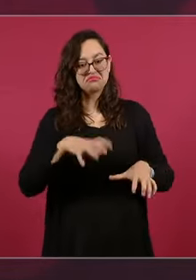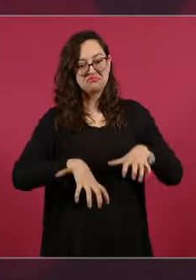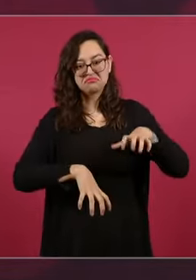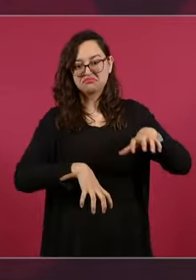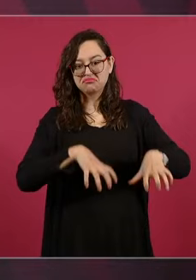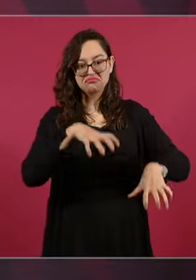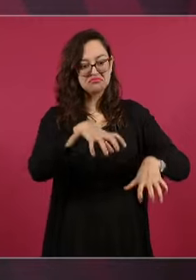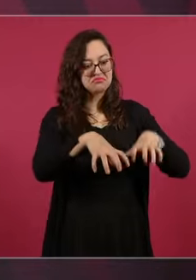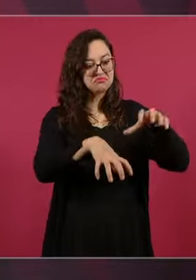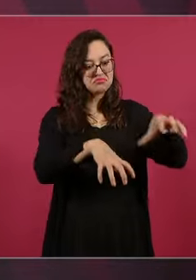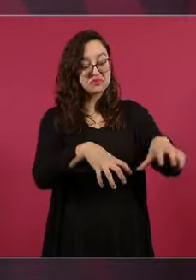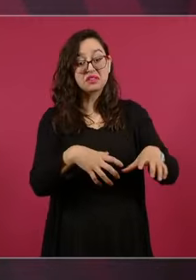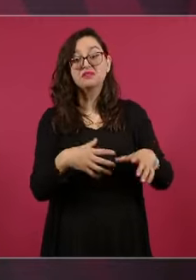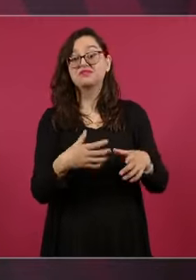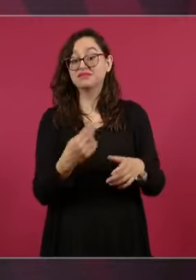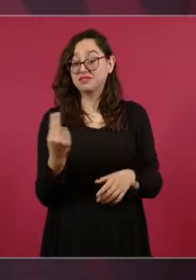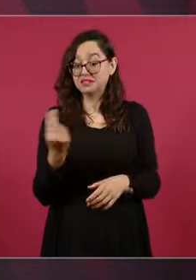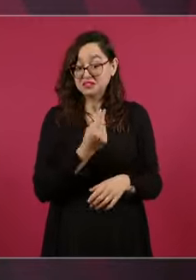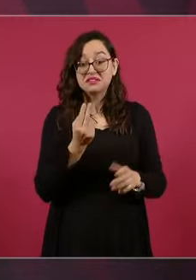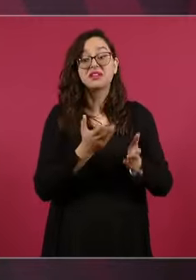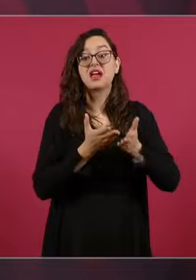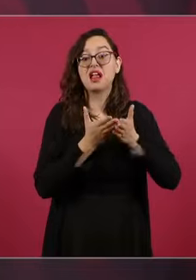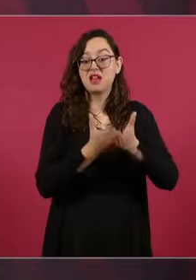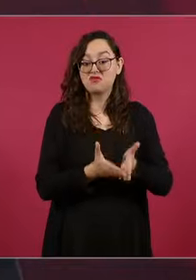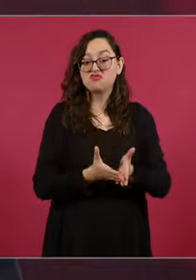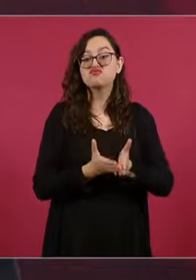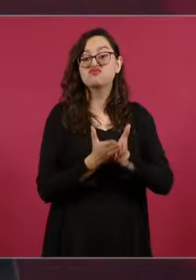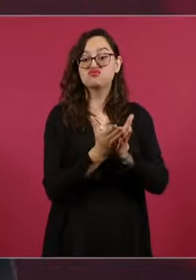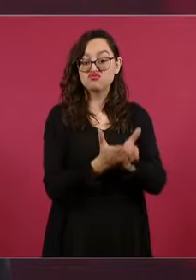por lancha, por cayucos.